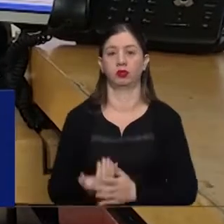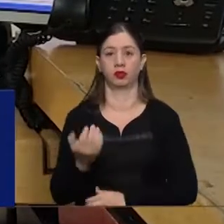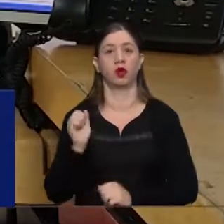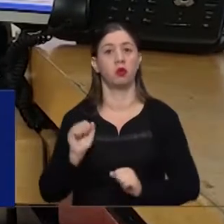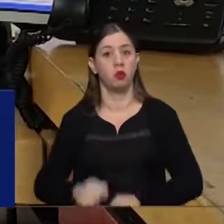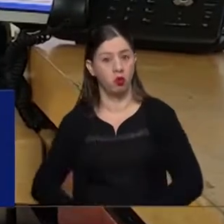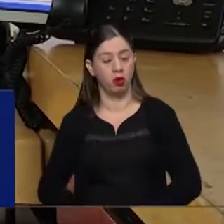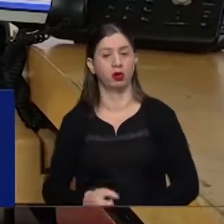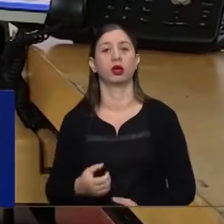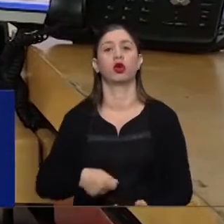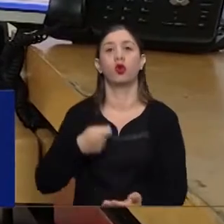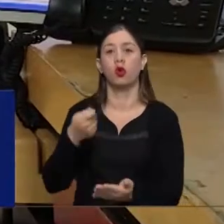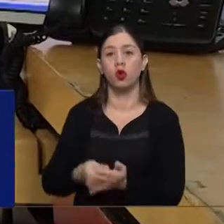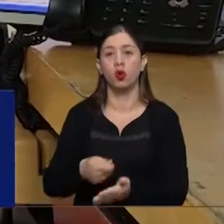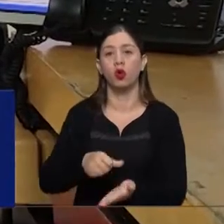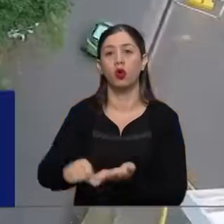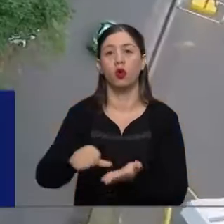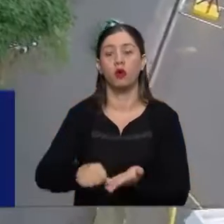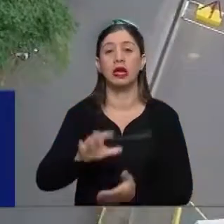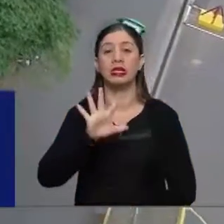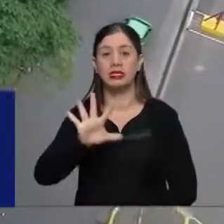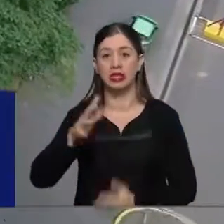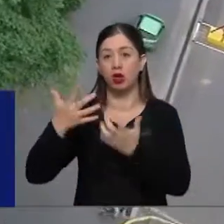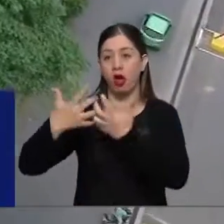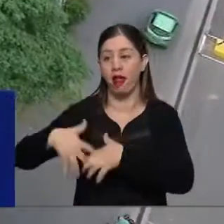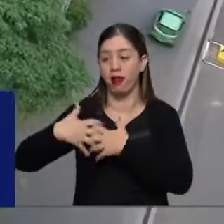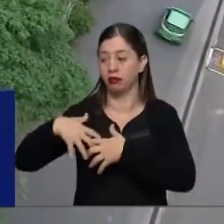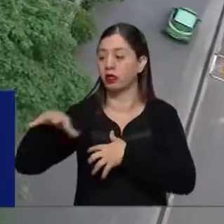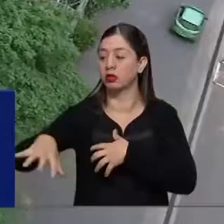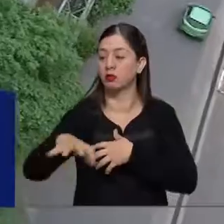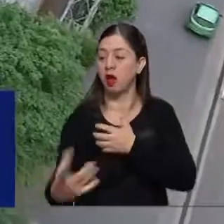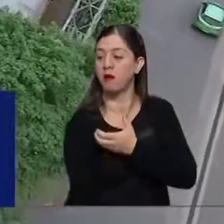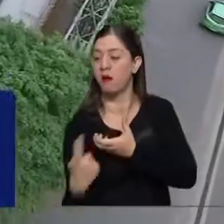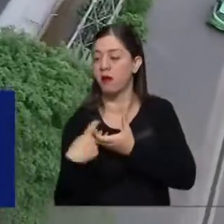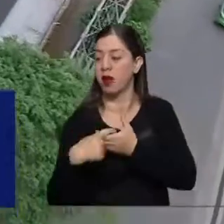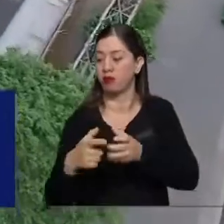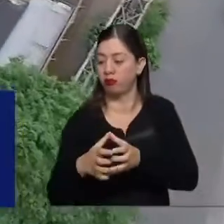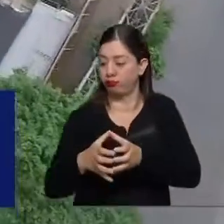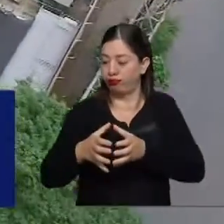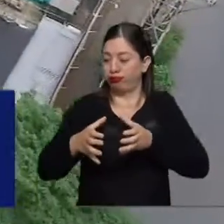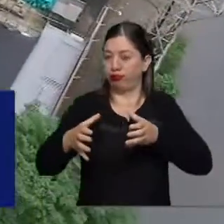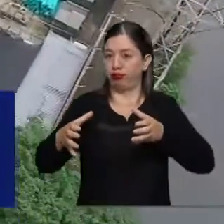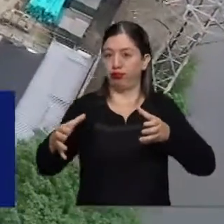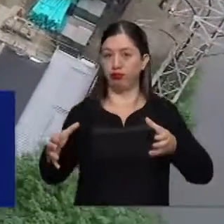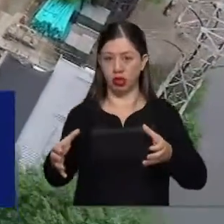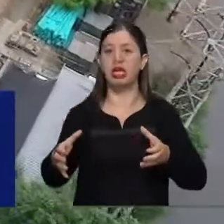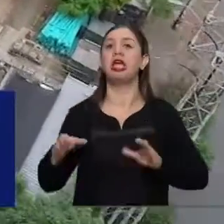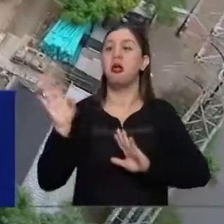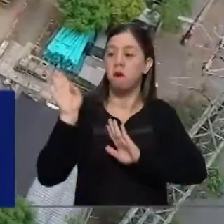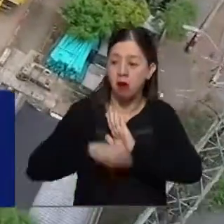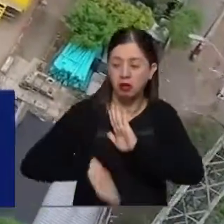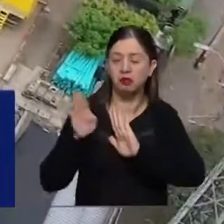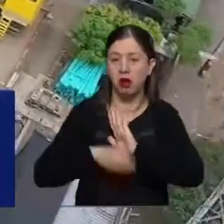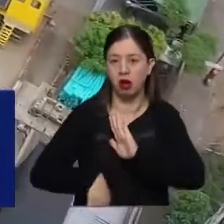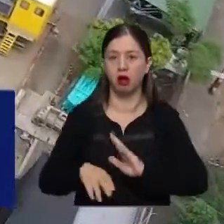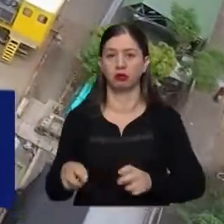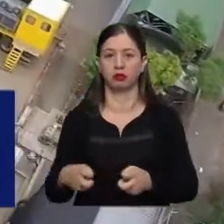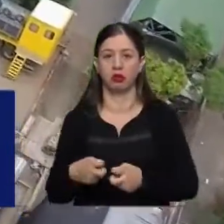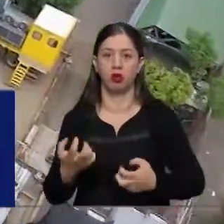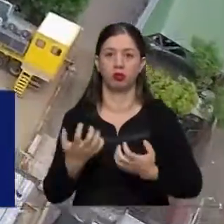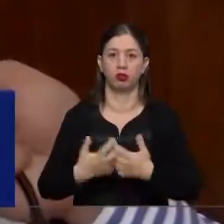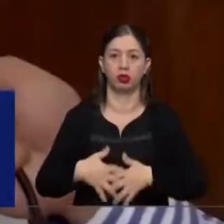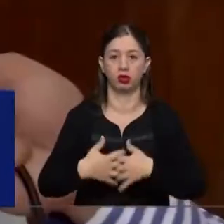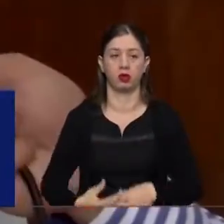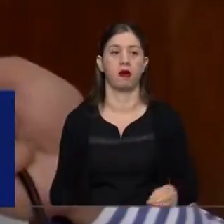estatal caleña en la compra de 5 electrificadoras del país le permitiría ingresar al negocio e incluso bajar costos operativos. Ampliaría